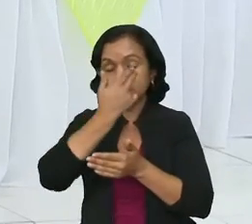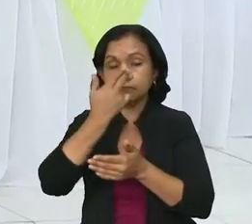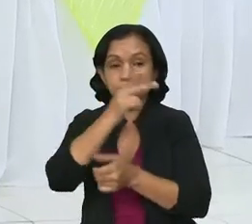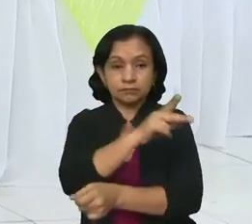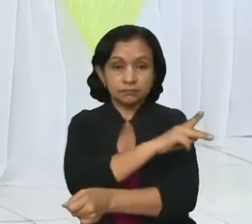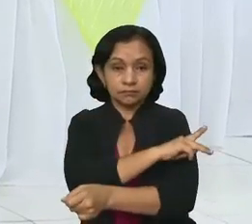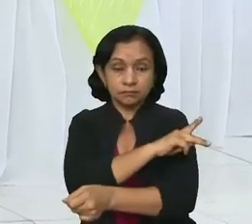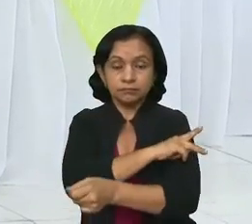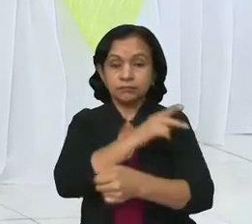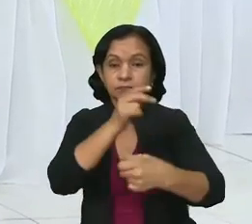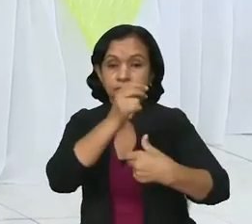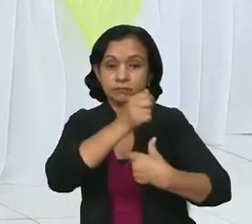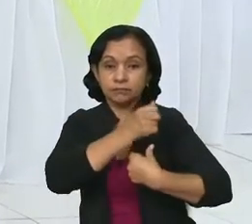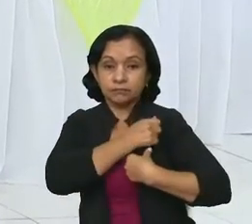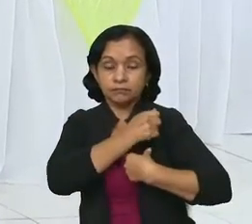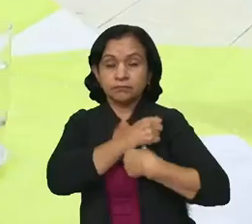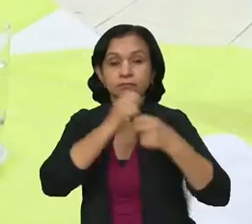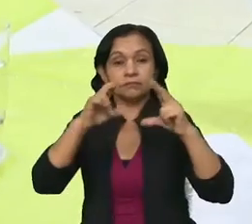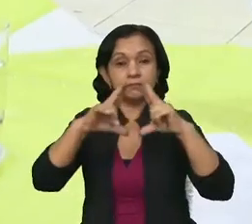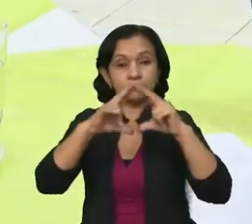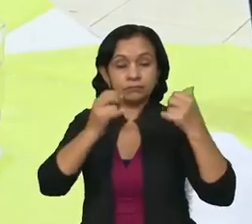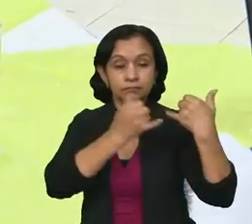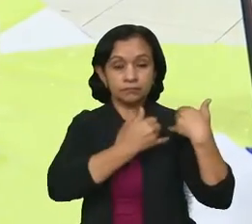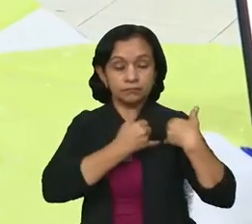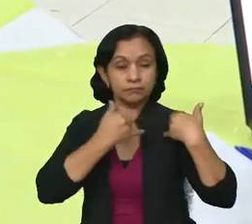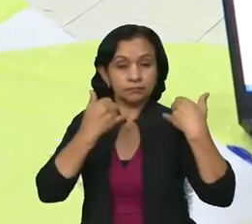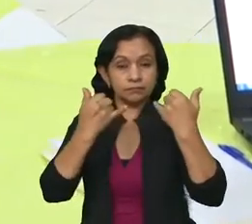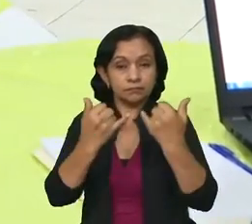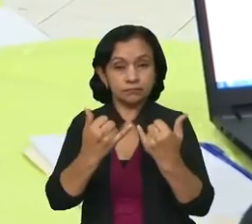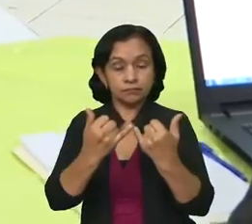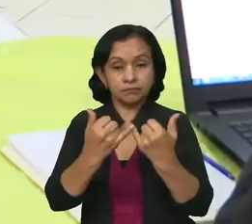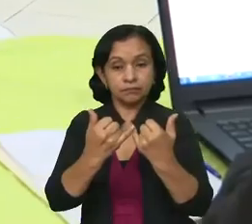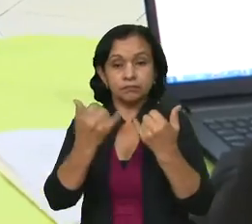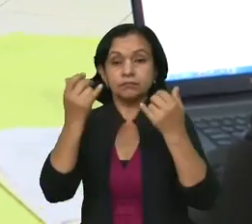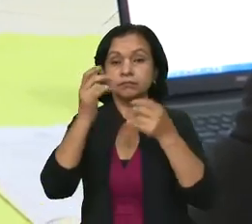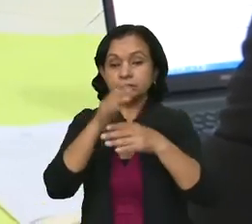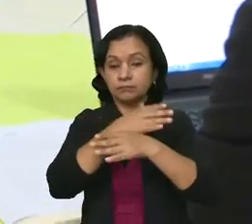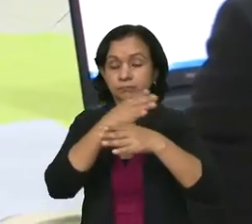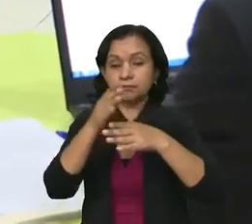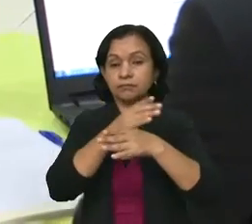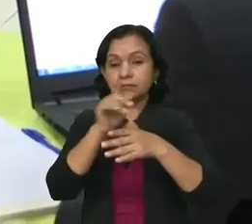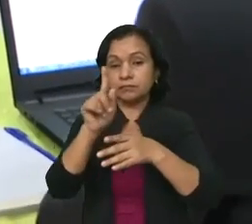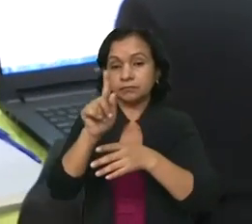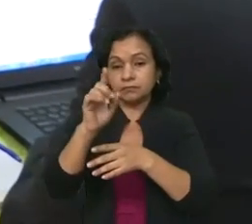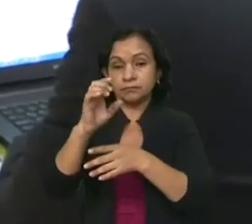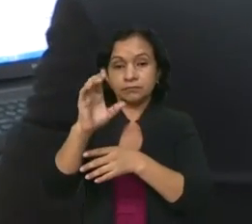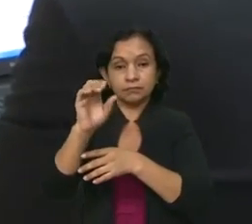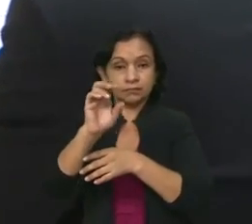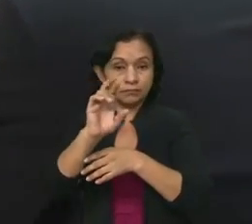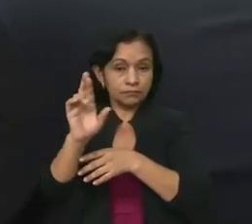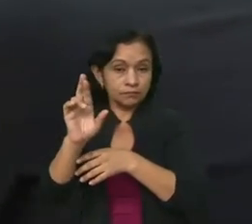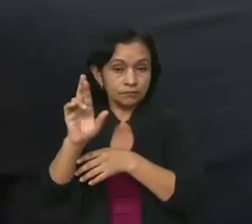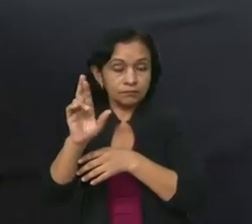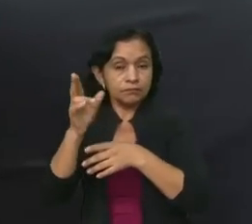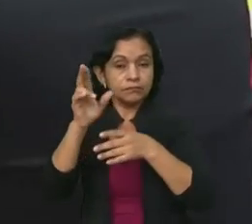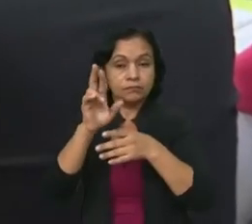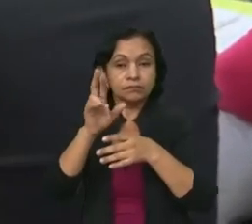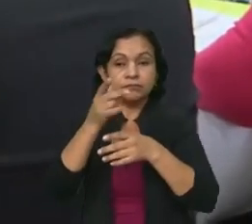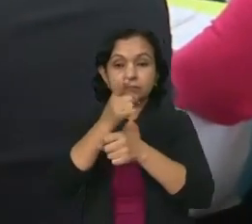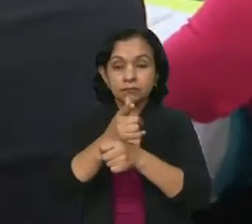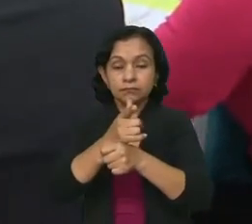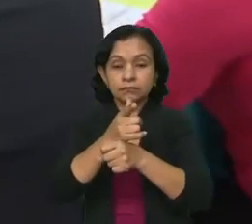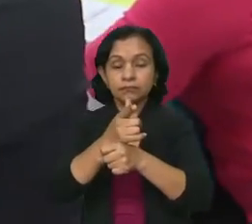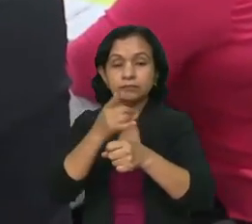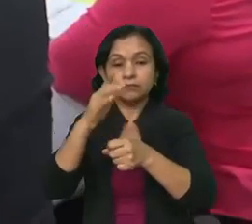Policía, el Ejército de Nicaragua y el Instituto Nicaragüense de las Telecomunicaciones del COR. Con cámara de Ronald Ruiz para el